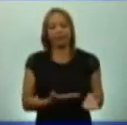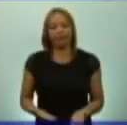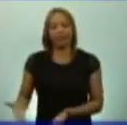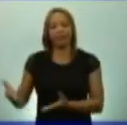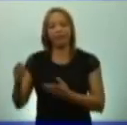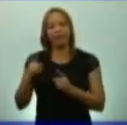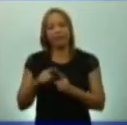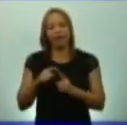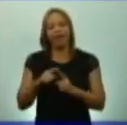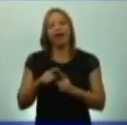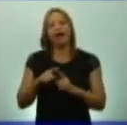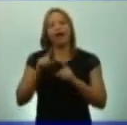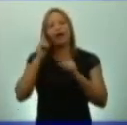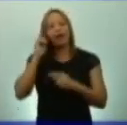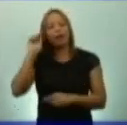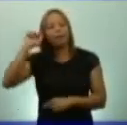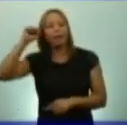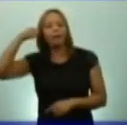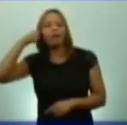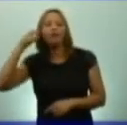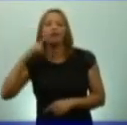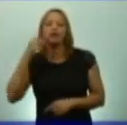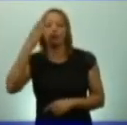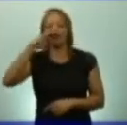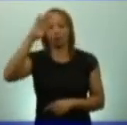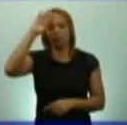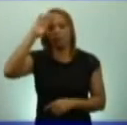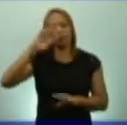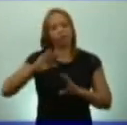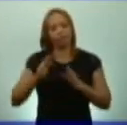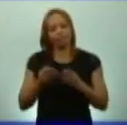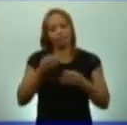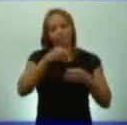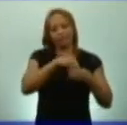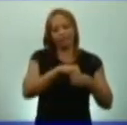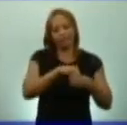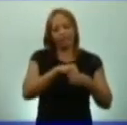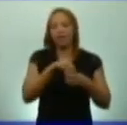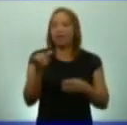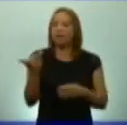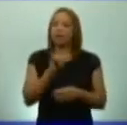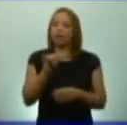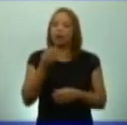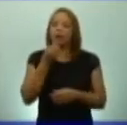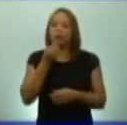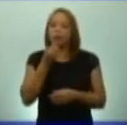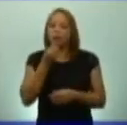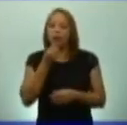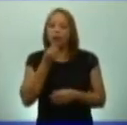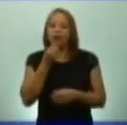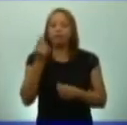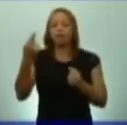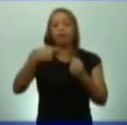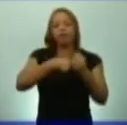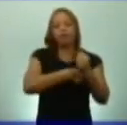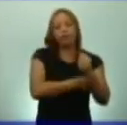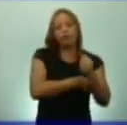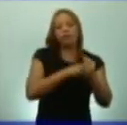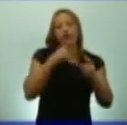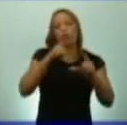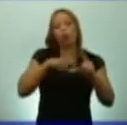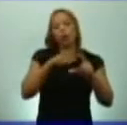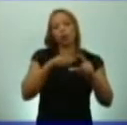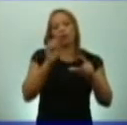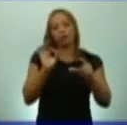la memoria histórica de Cuba. También tienes la posibilidad para profundizar en los